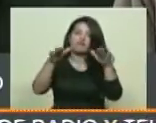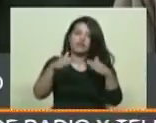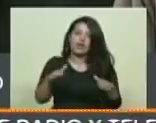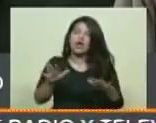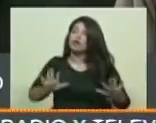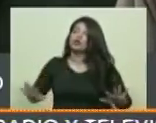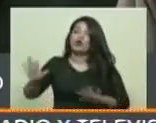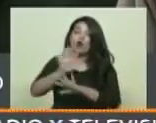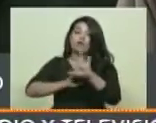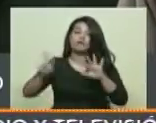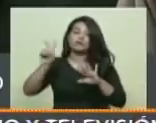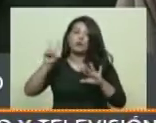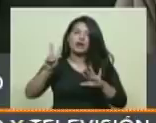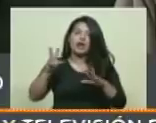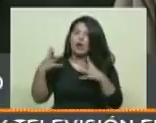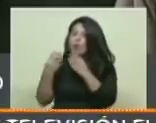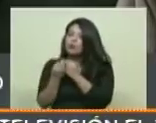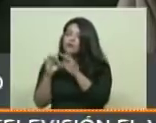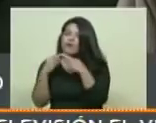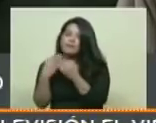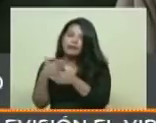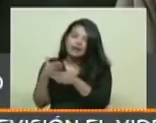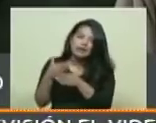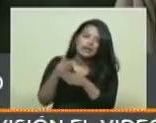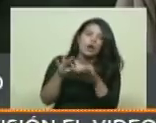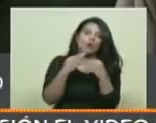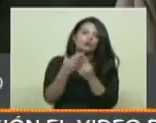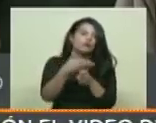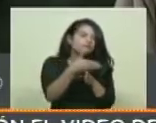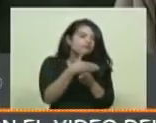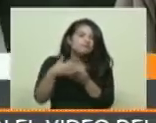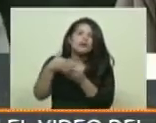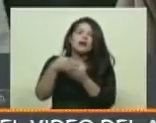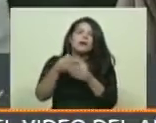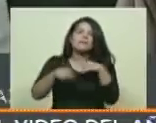venezolano entero se encuentre en familia, se encuentre como pueblo, a